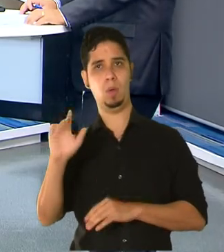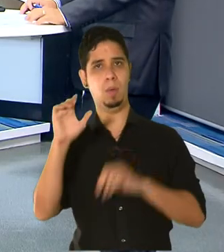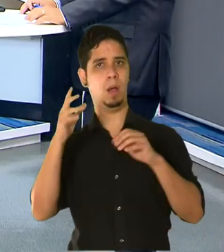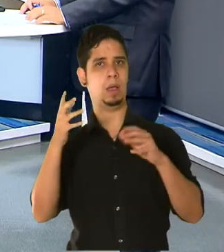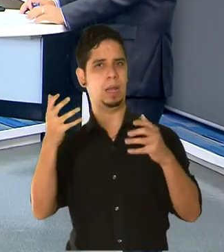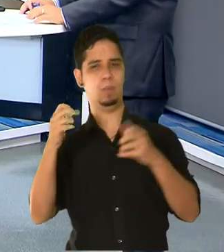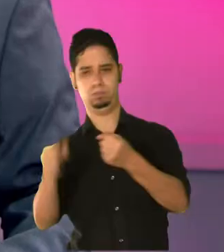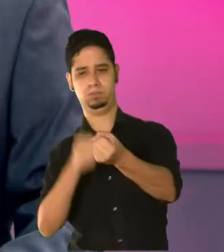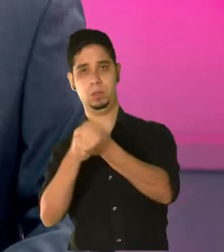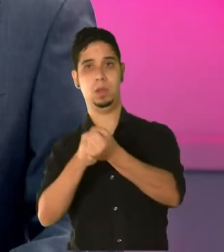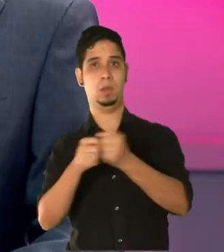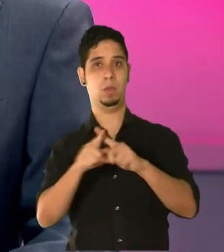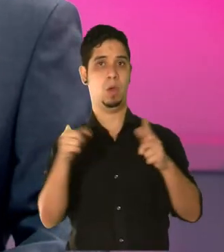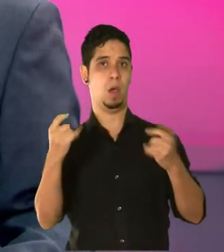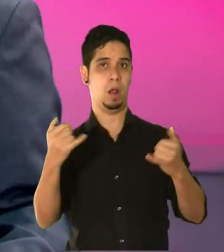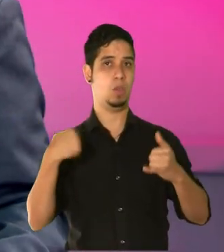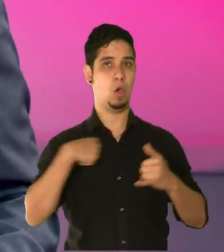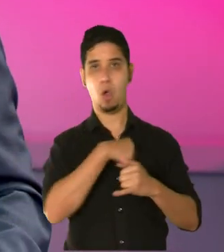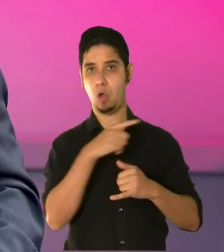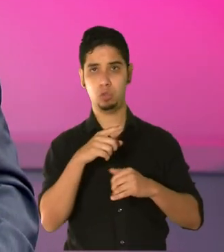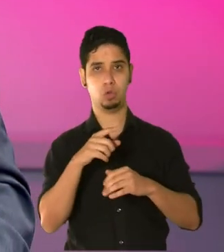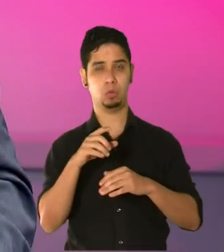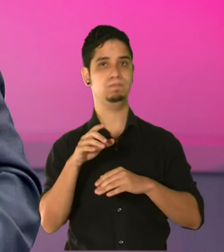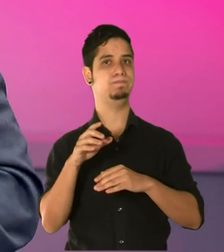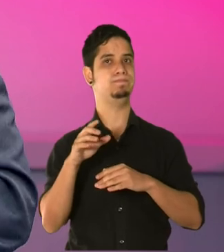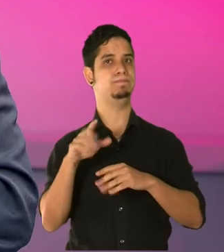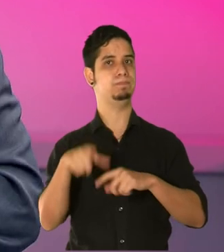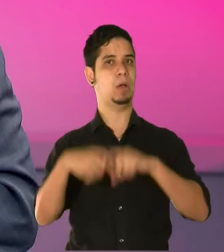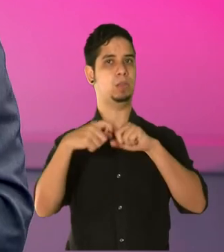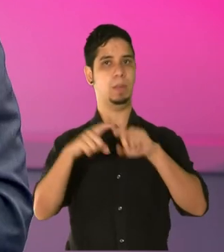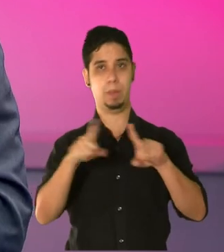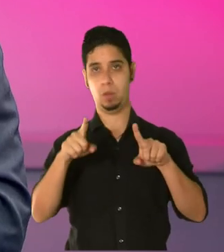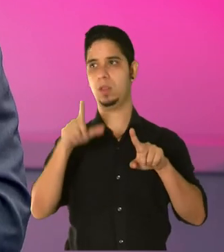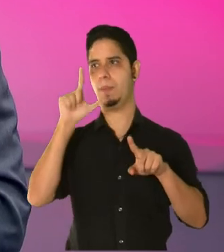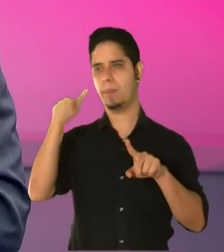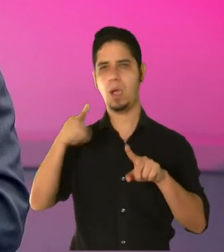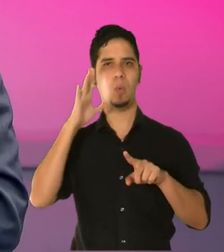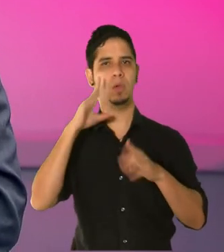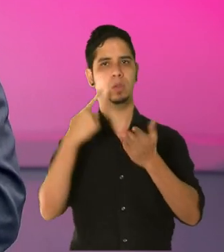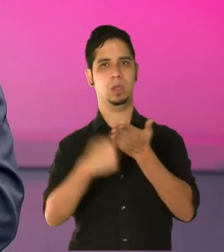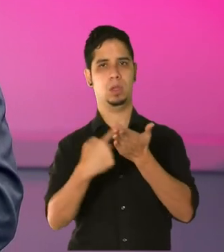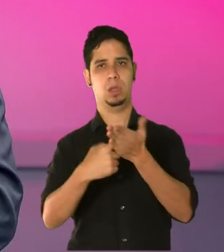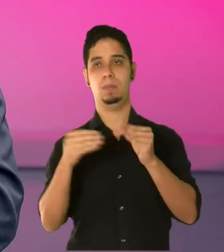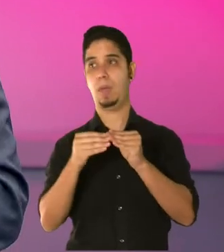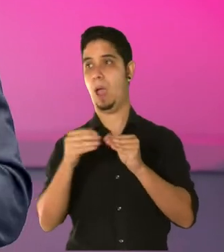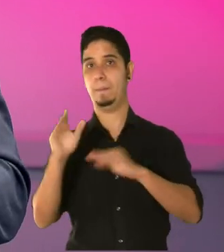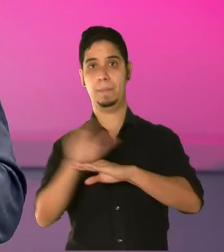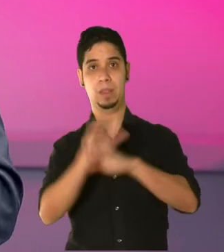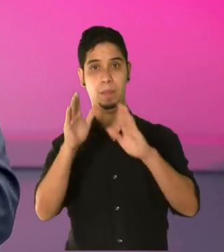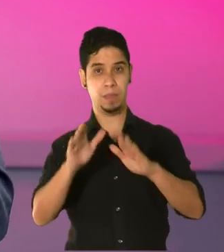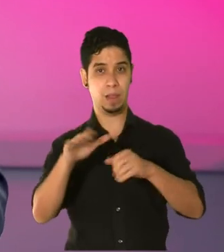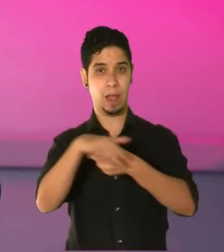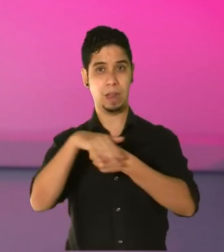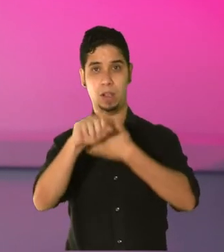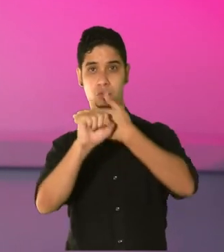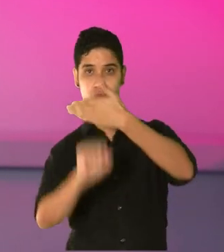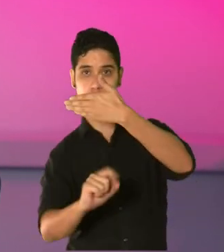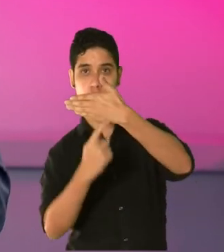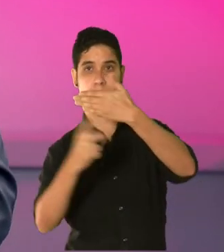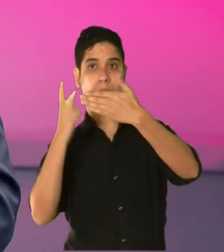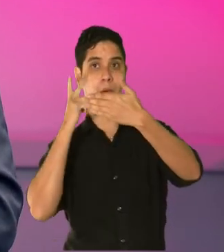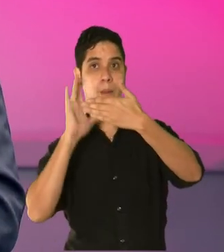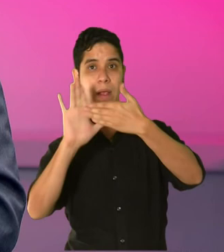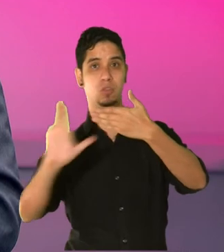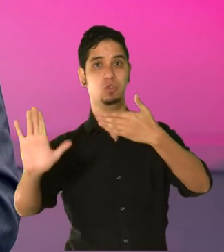hacemos una pausa y al regreso continuamos dialogando con empresarios de la zona sur de puerto rico para conocer los trabajos que realizan